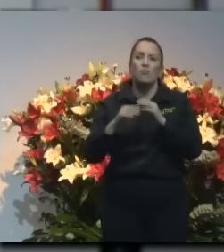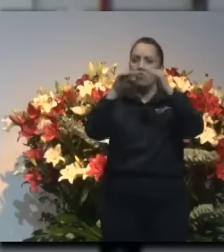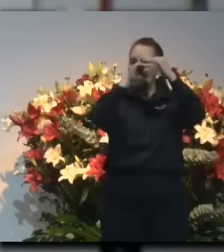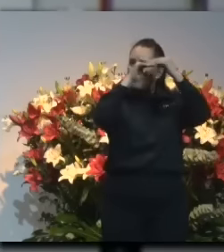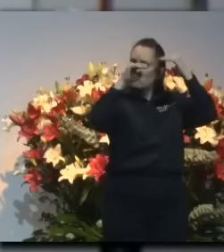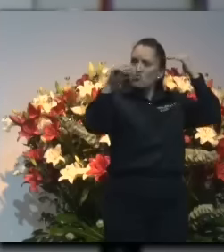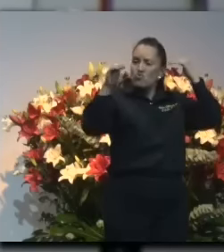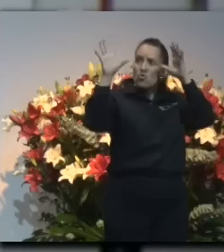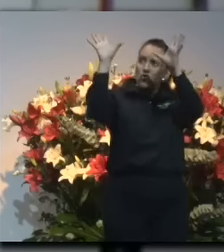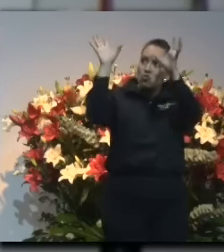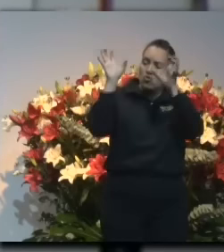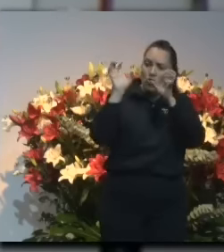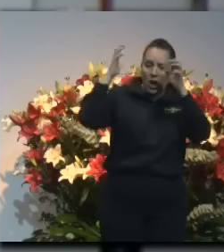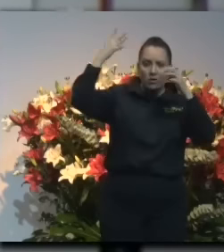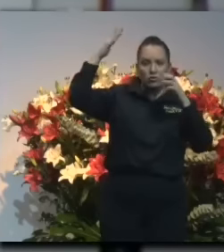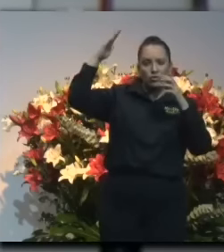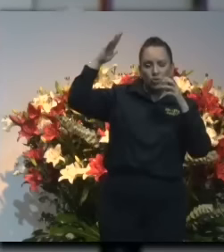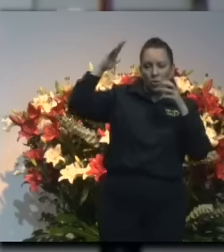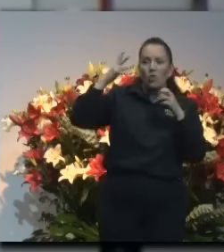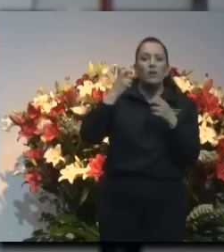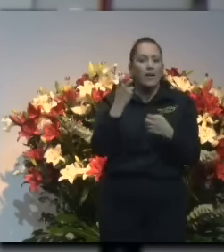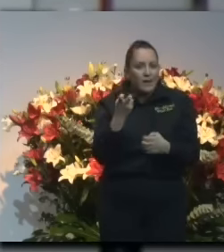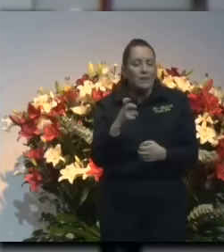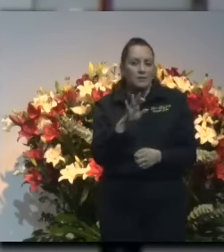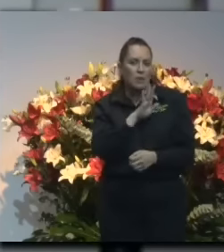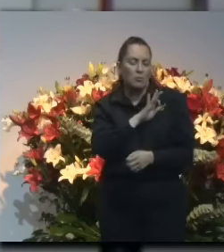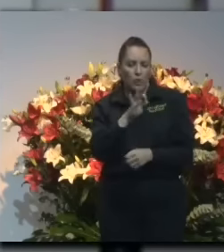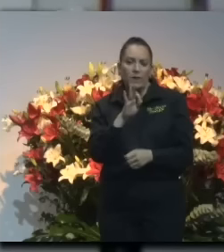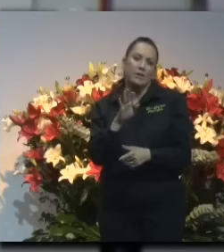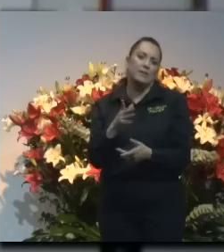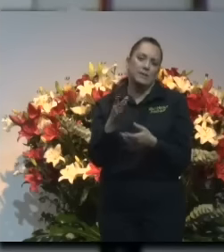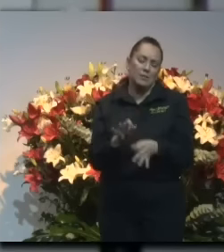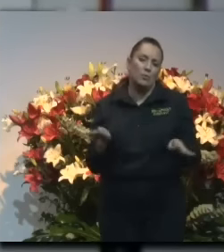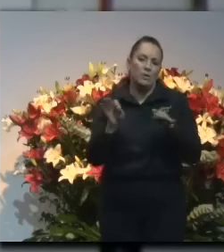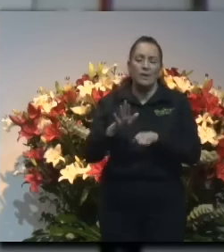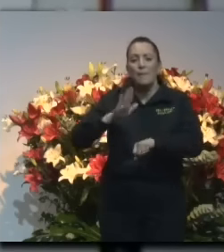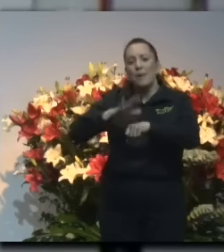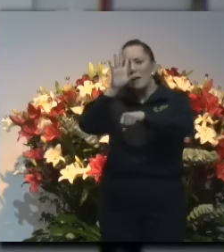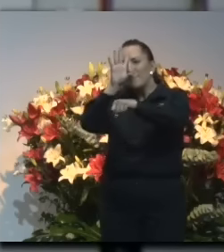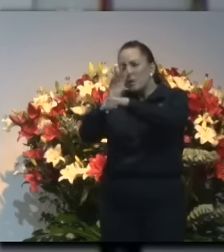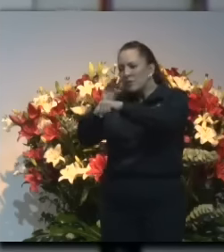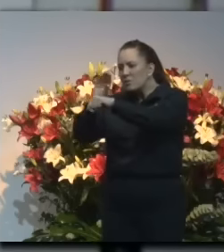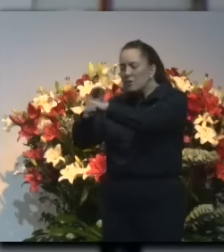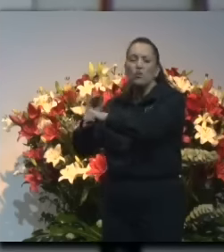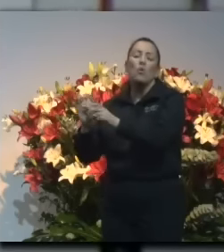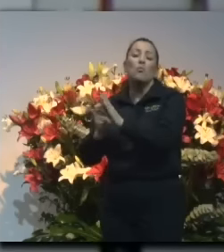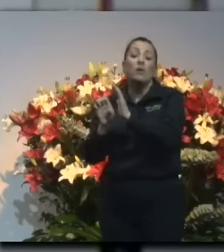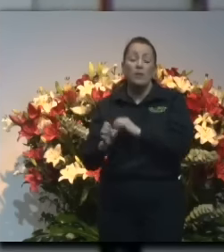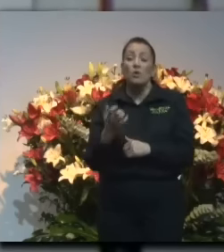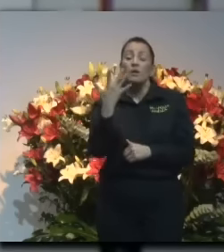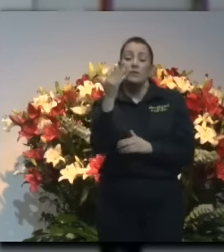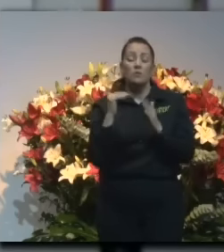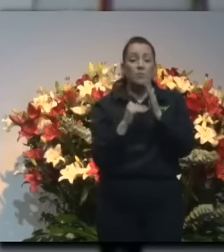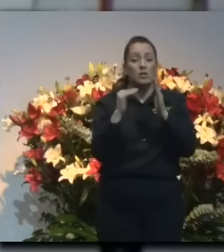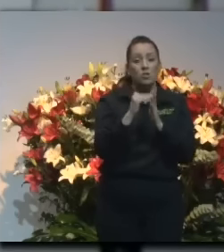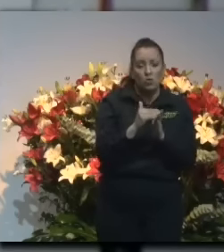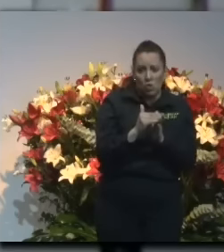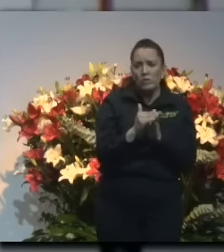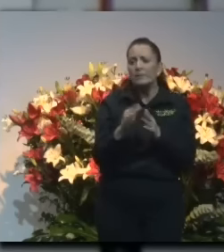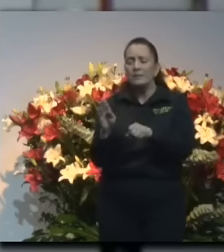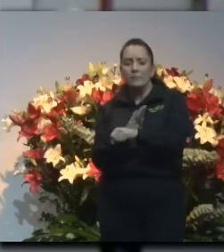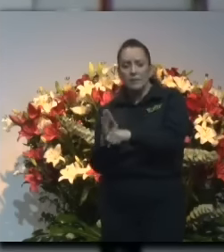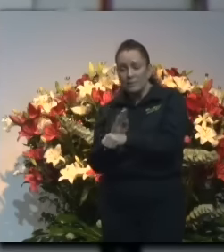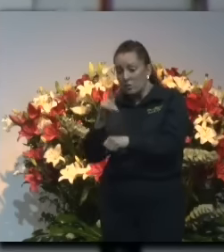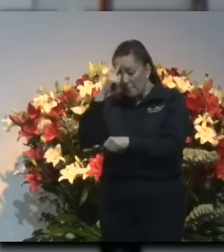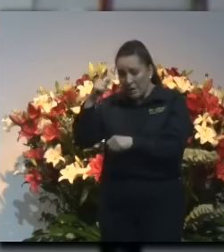es muy reducida la generación exenta, o sea, dar más permisos, dar 5 millones de créditos a las familias para que pongan